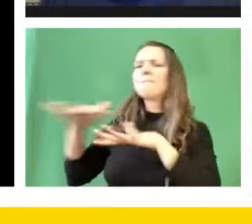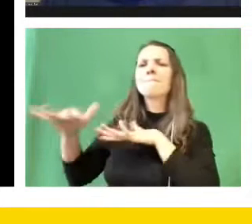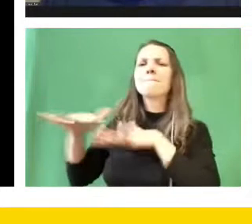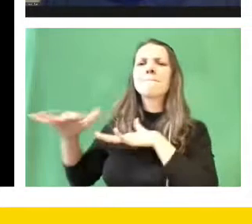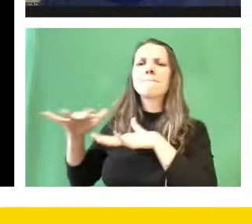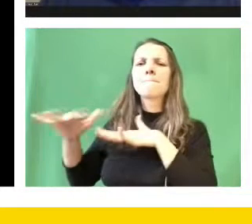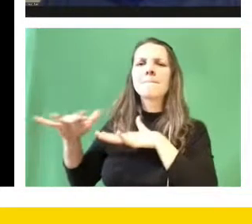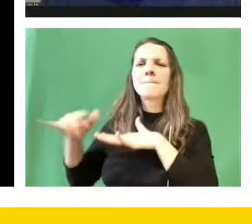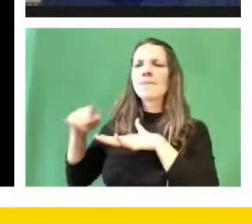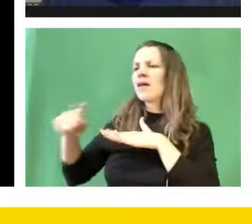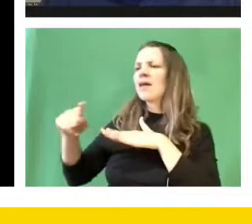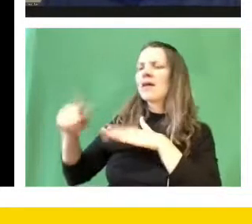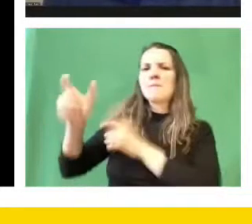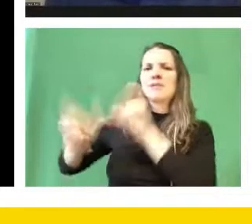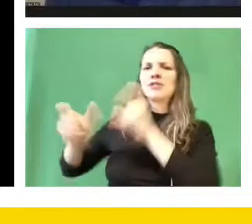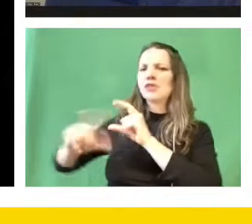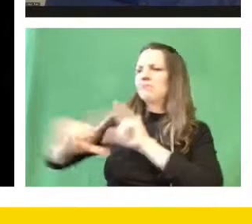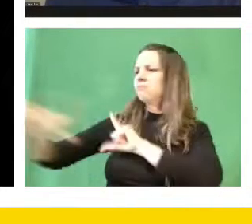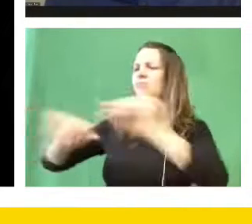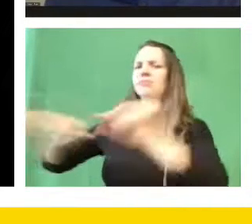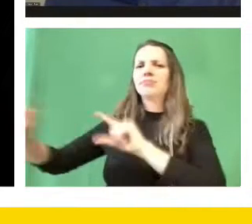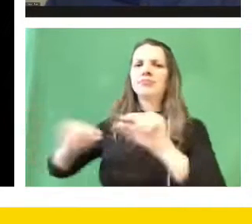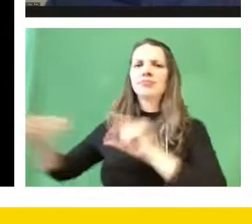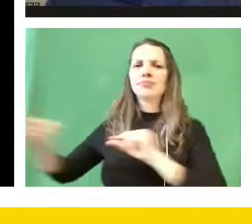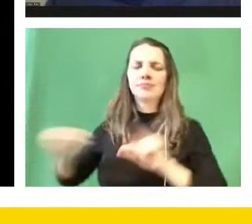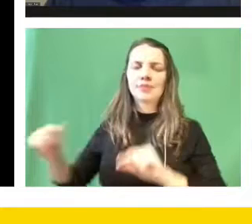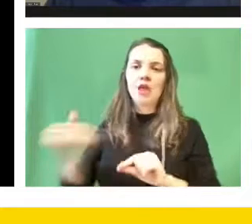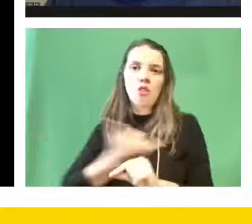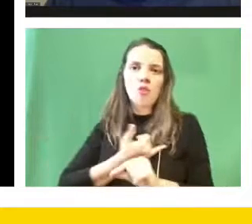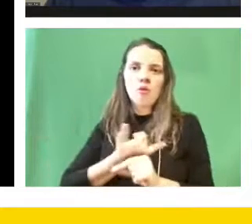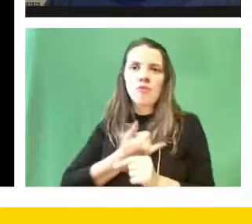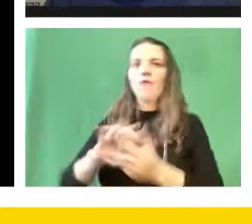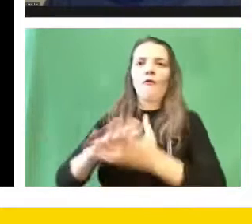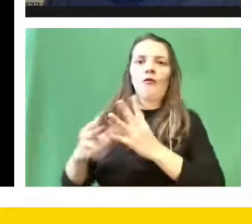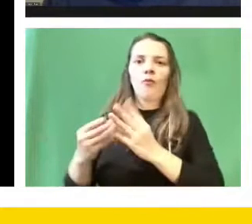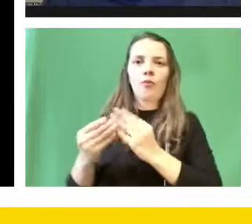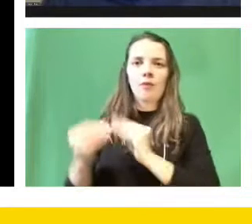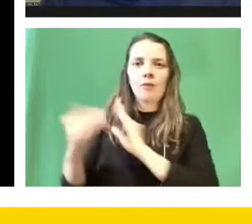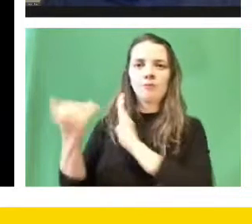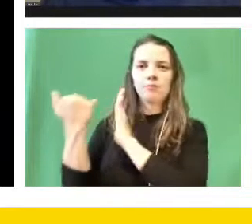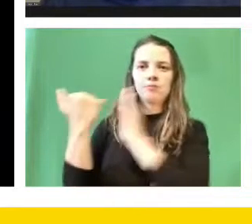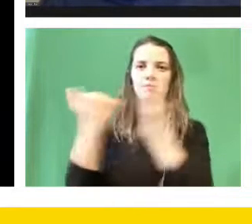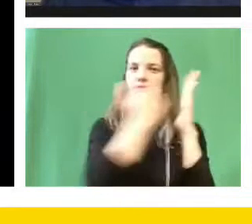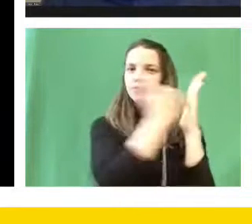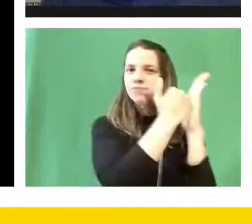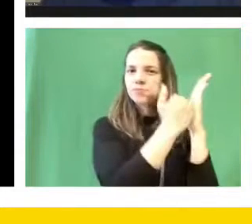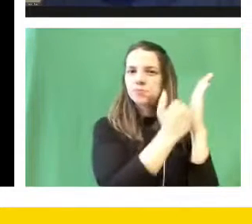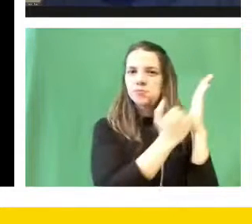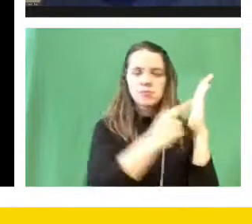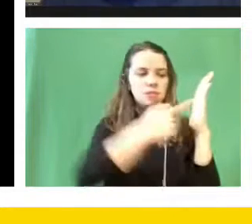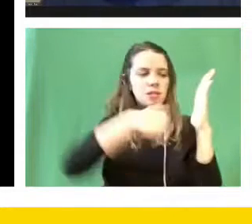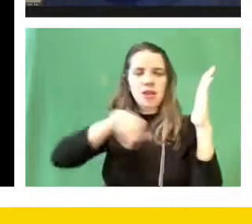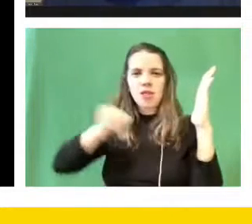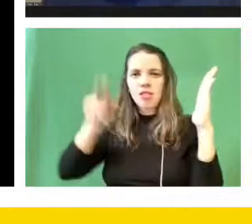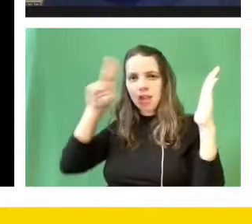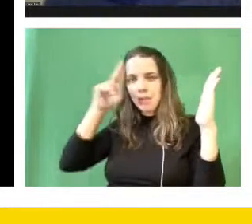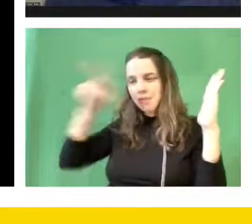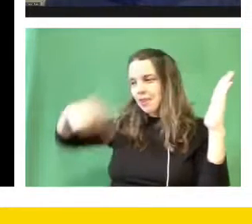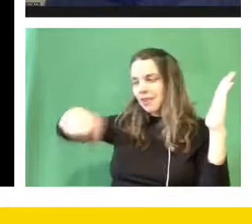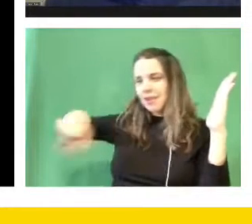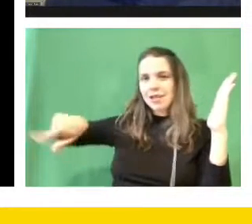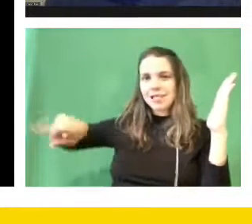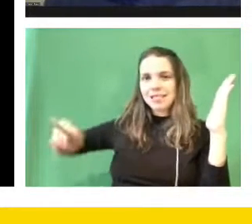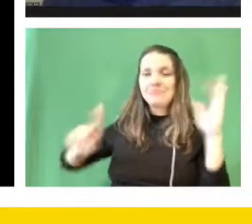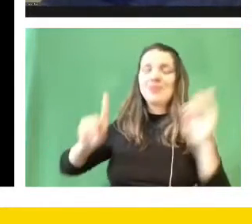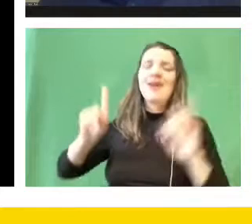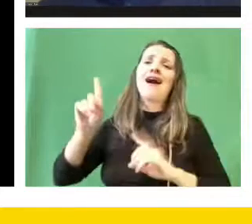veces, a través de la medición de la vulnerabilidad, lo que va a pasar es que tal vez la medida de evacuación no es la correcta, sino que